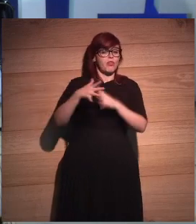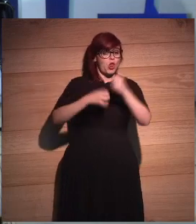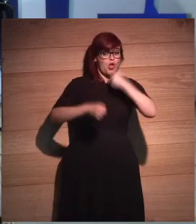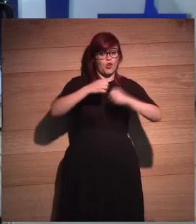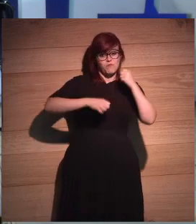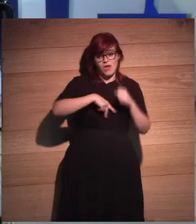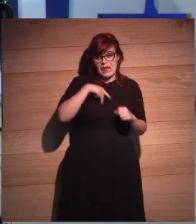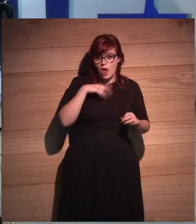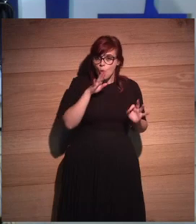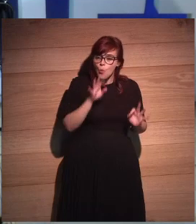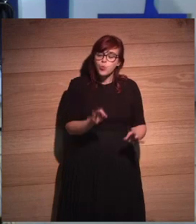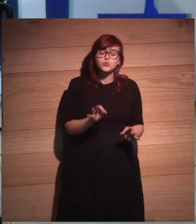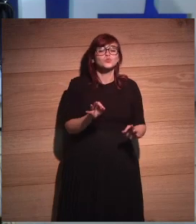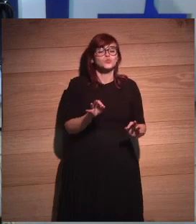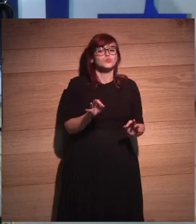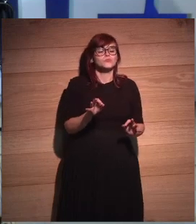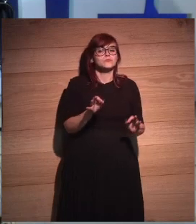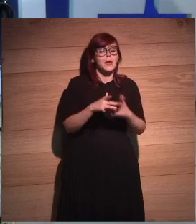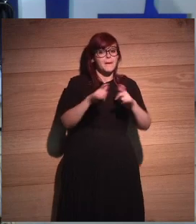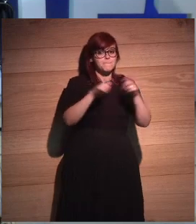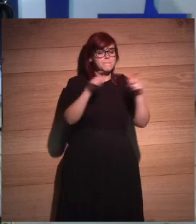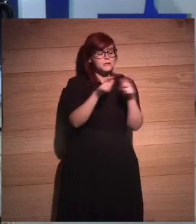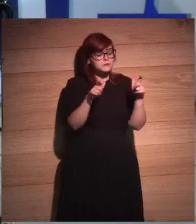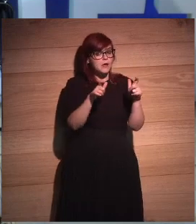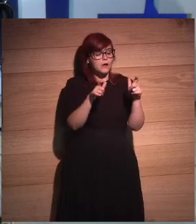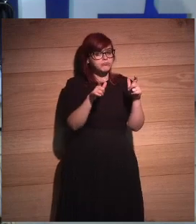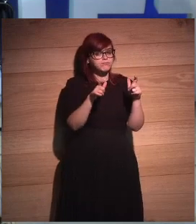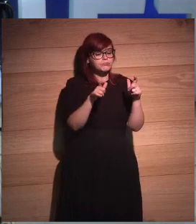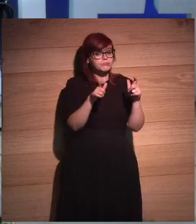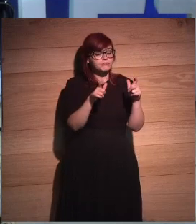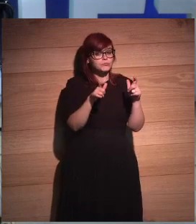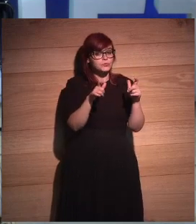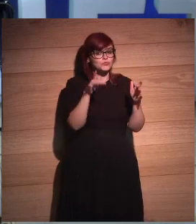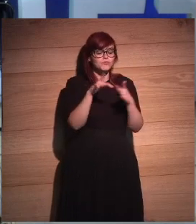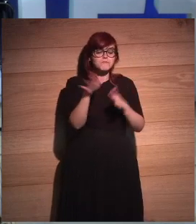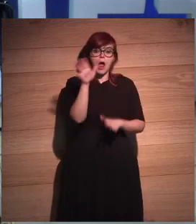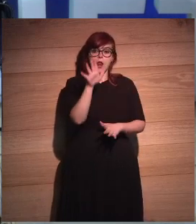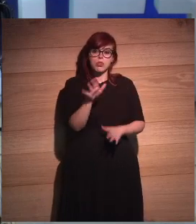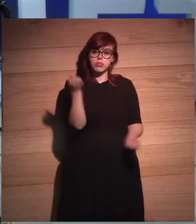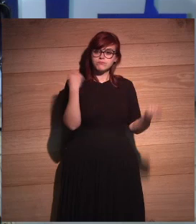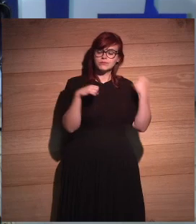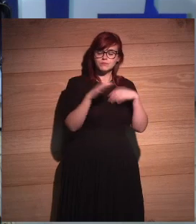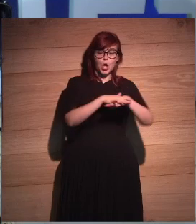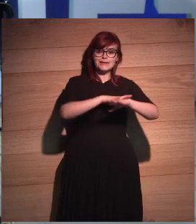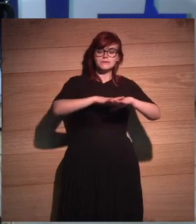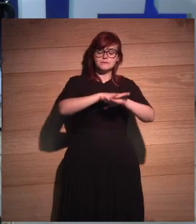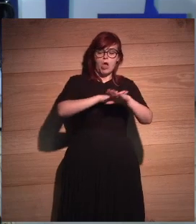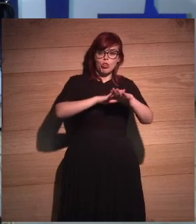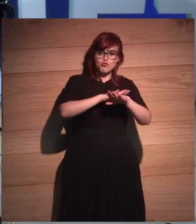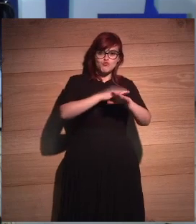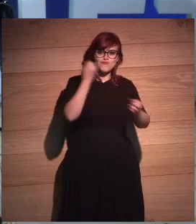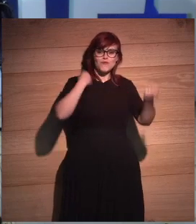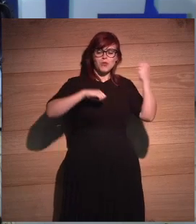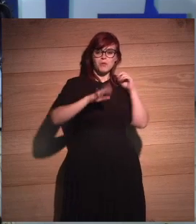económica en general, es que de repente hay empresas que digamos que se comportan como sus propios estados, ¿no? Que tienen su